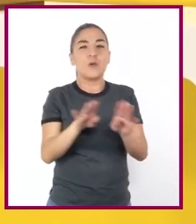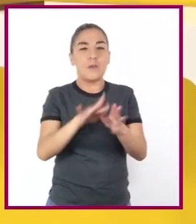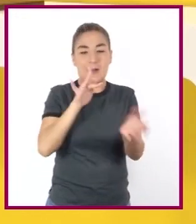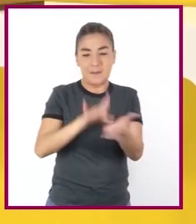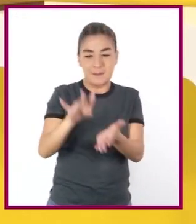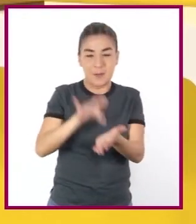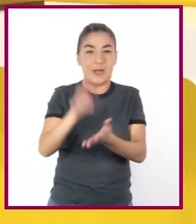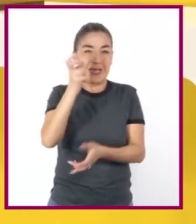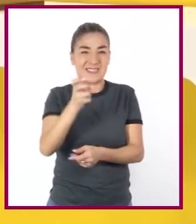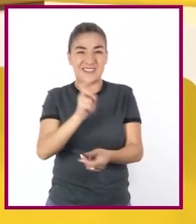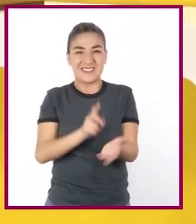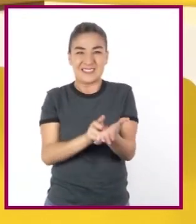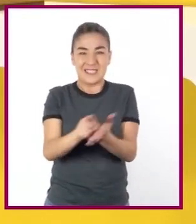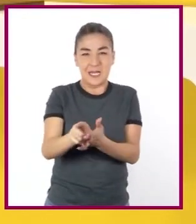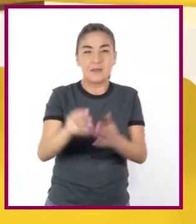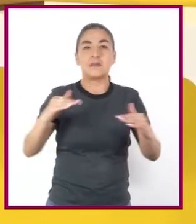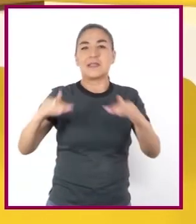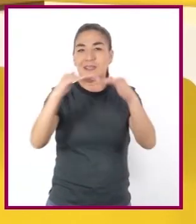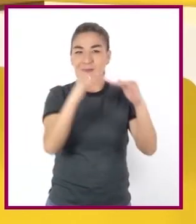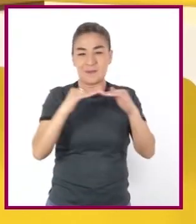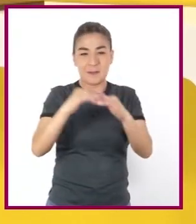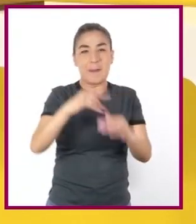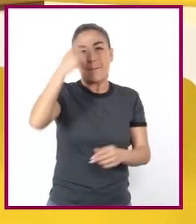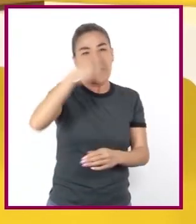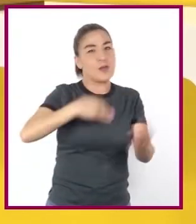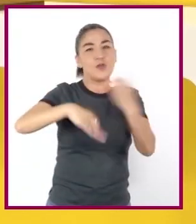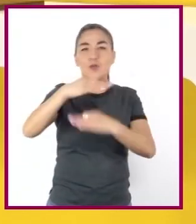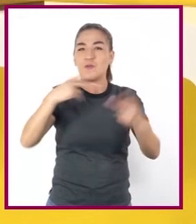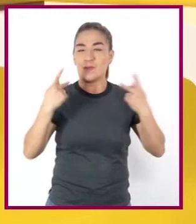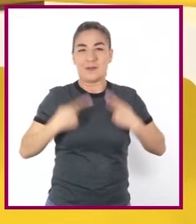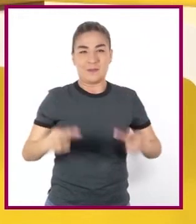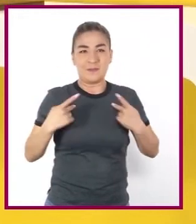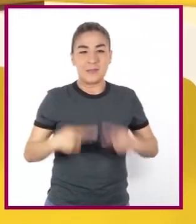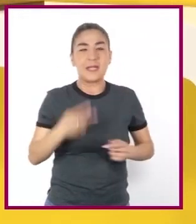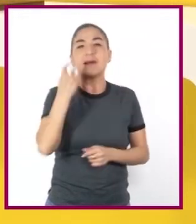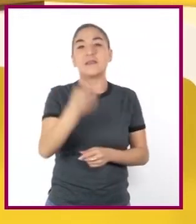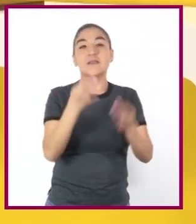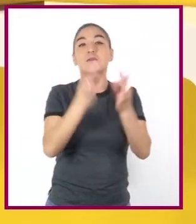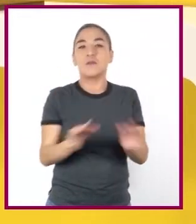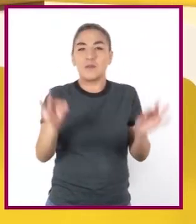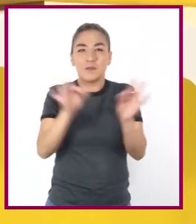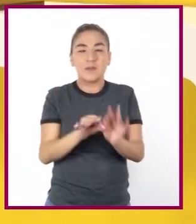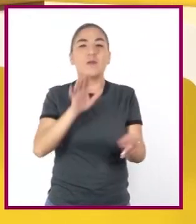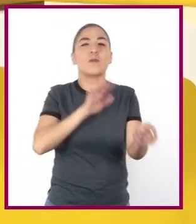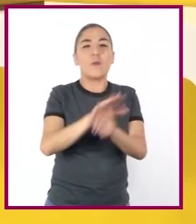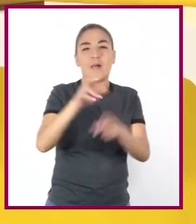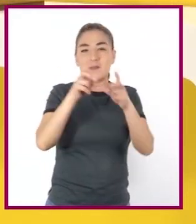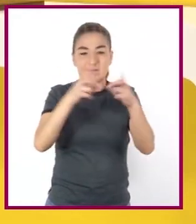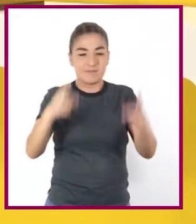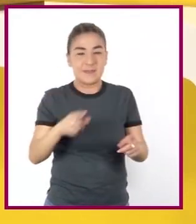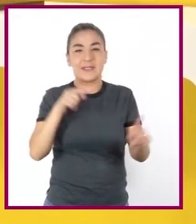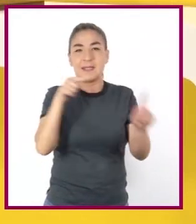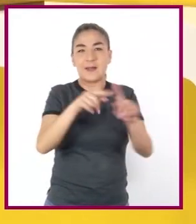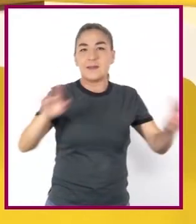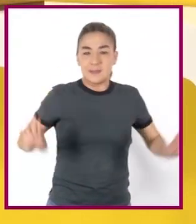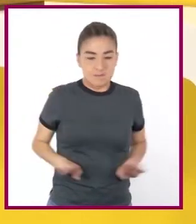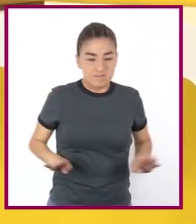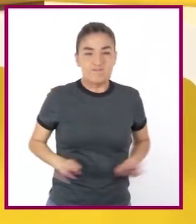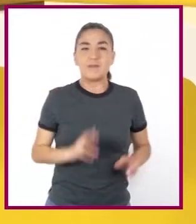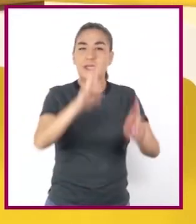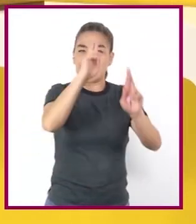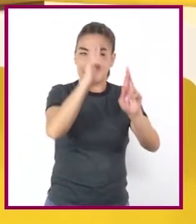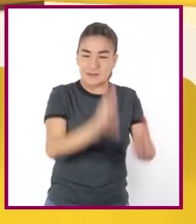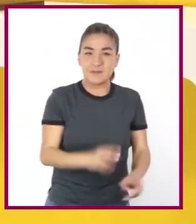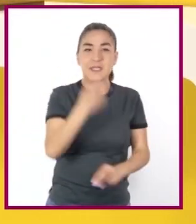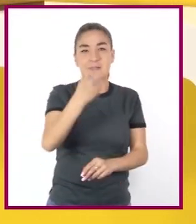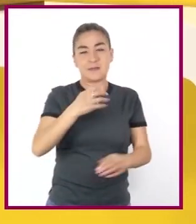de los derechos en igualdad para todas las personas, es importante que desarrollemos una conducta respetuosa de